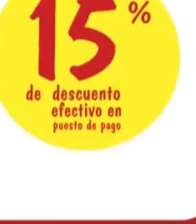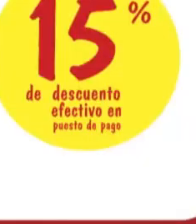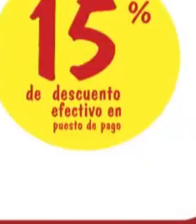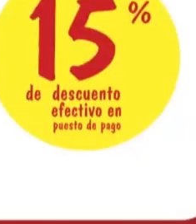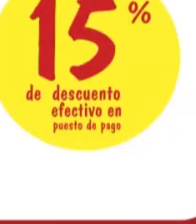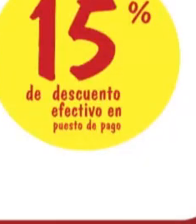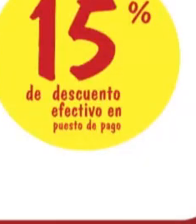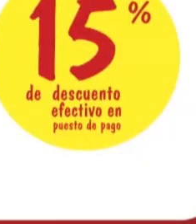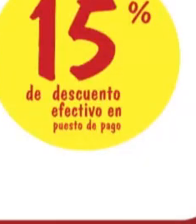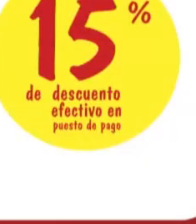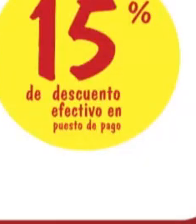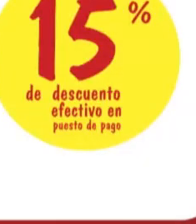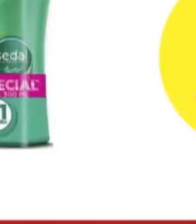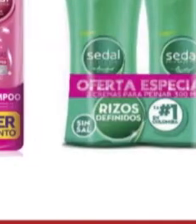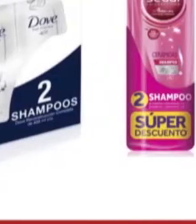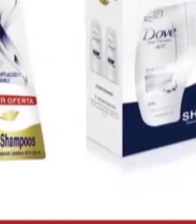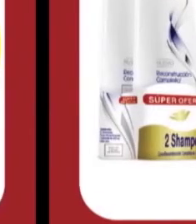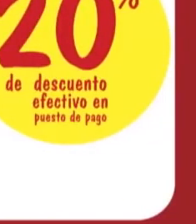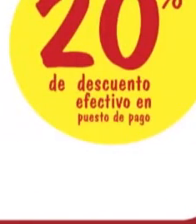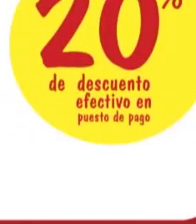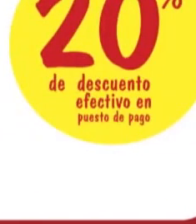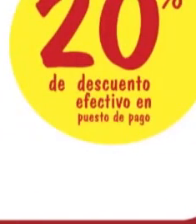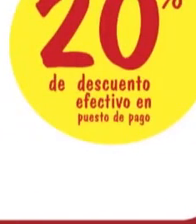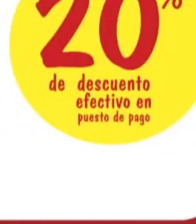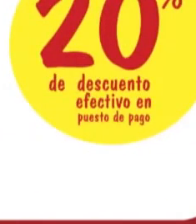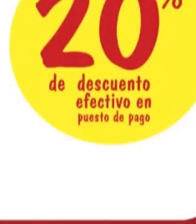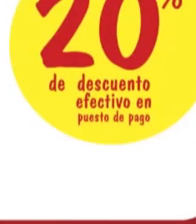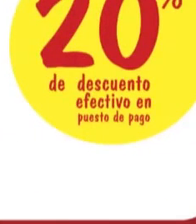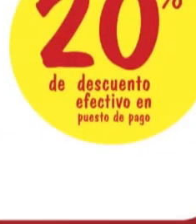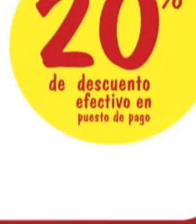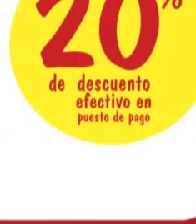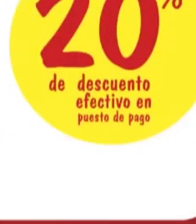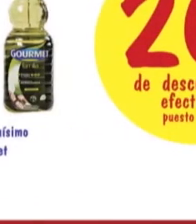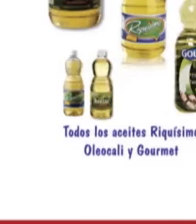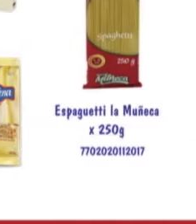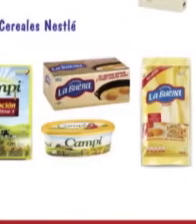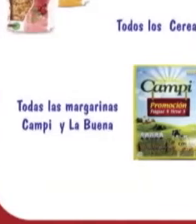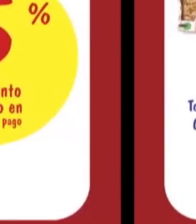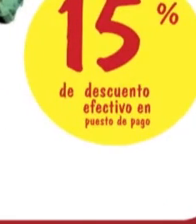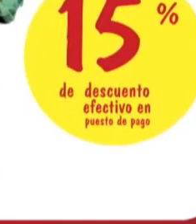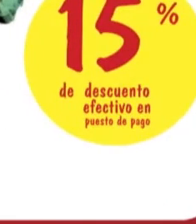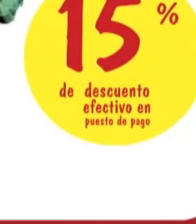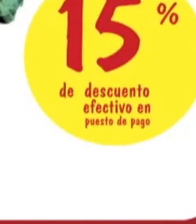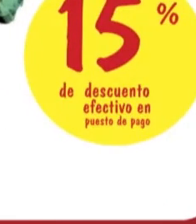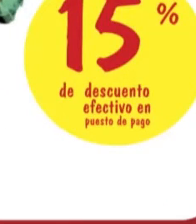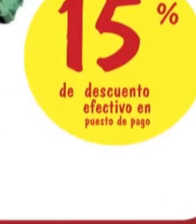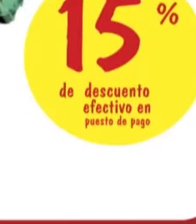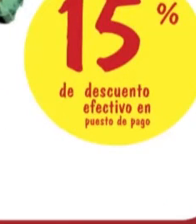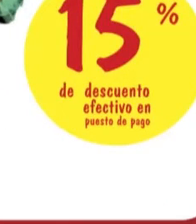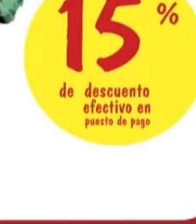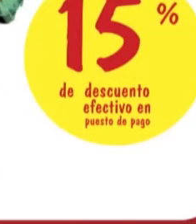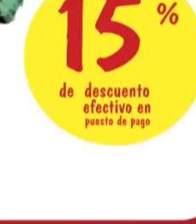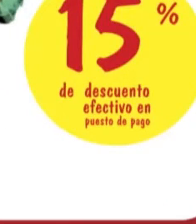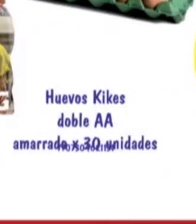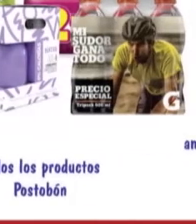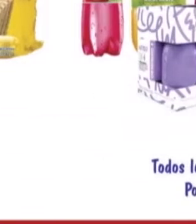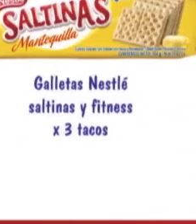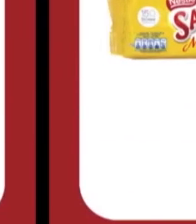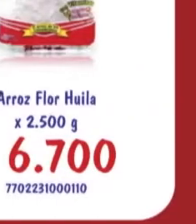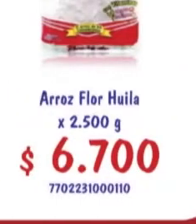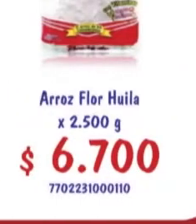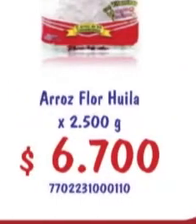por Menos, la calidad no cuesta más. Todos los aceites gourmet o local y riquísimo, 20% de descuento. Fab Floral por 2